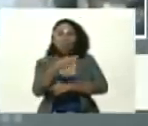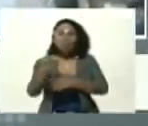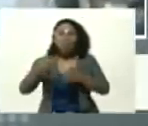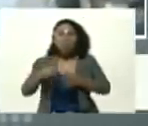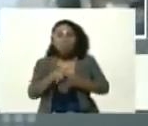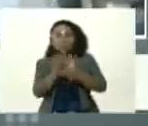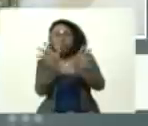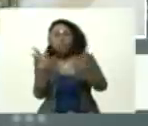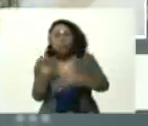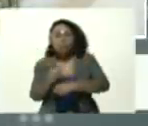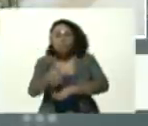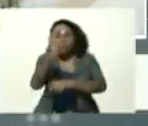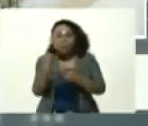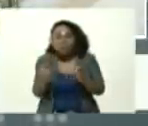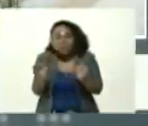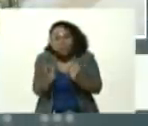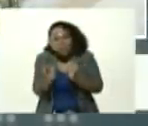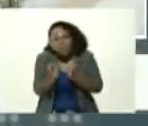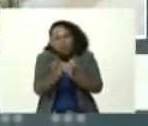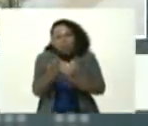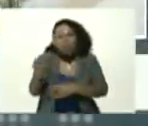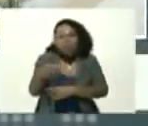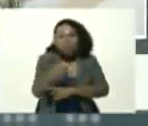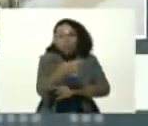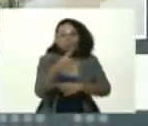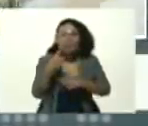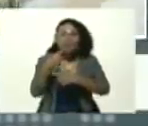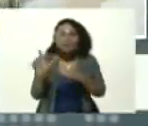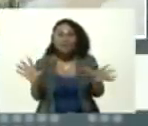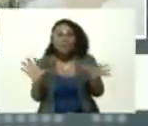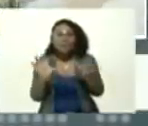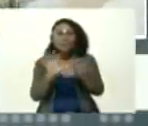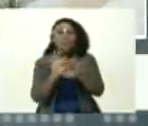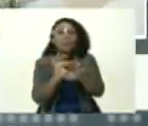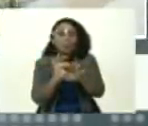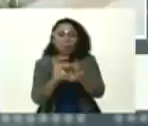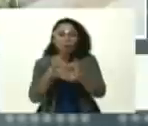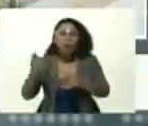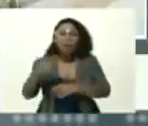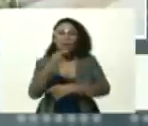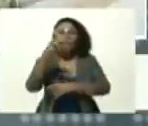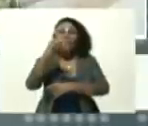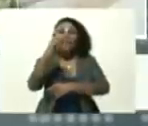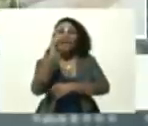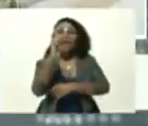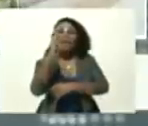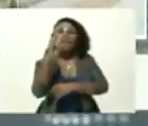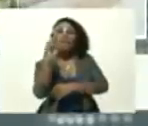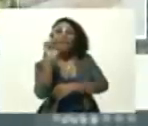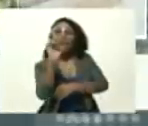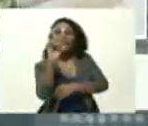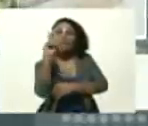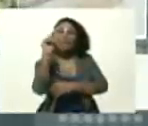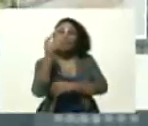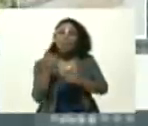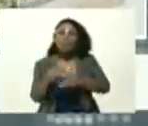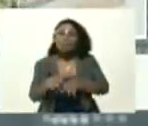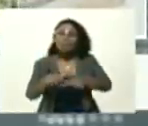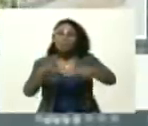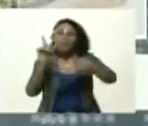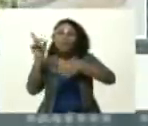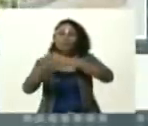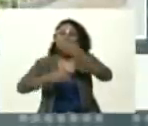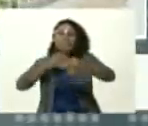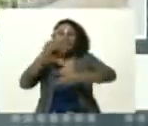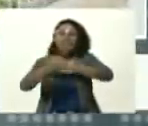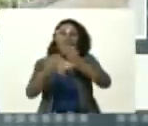afluentes, ríos más pequeños que se unen al río Neverí y vienen también crecidos. Eso originó